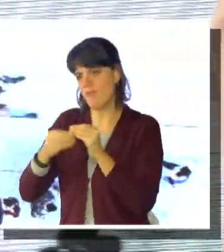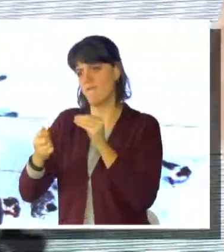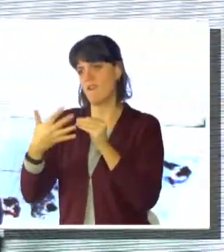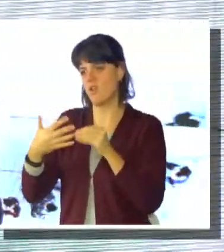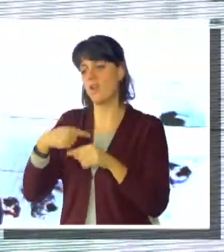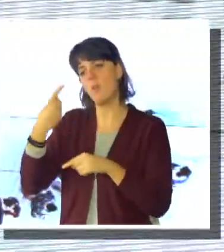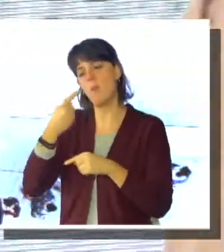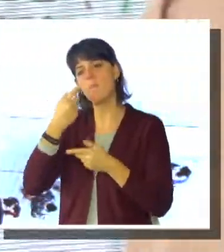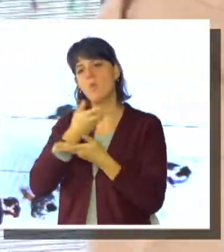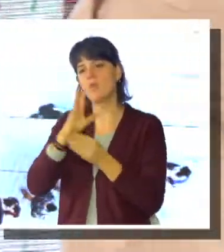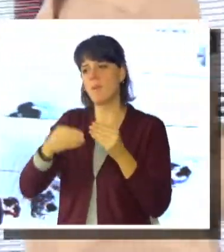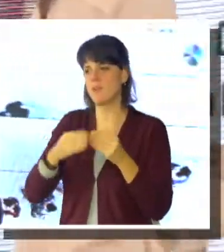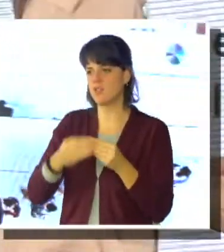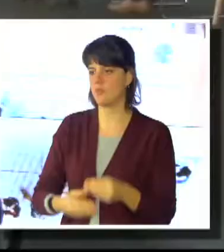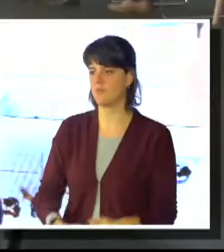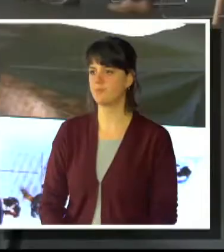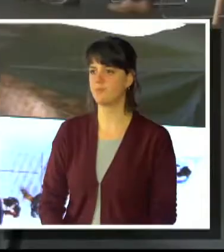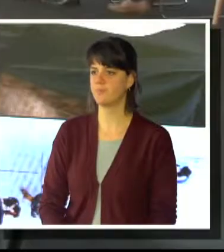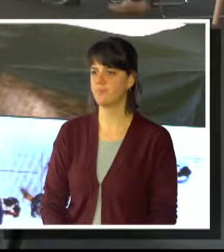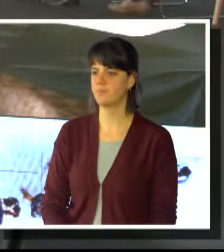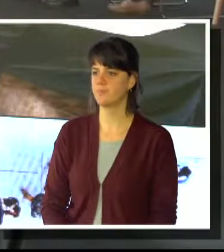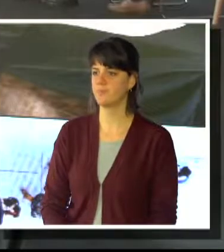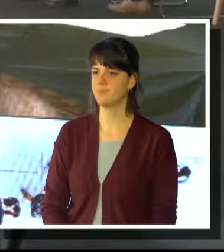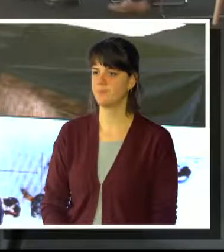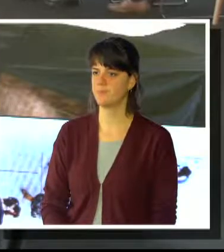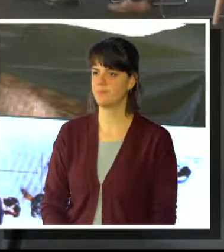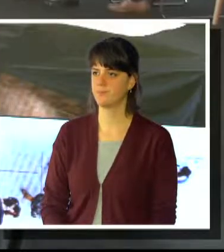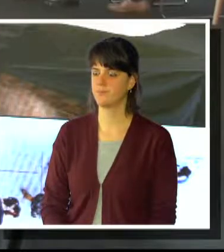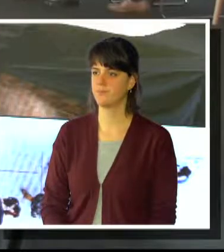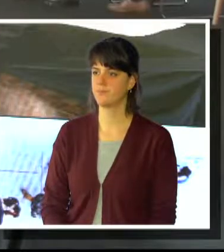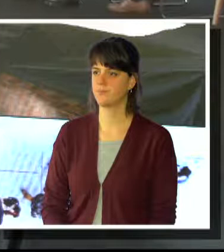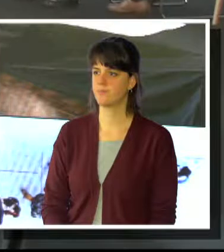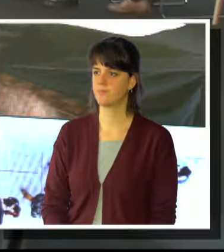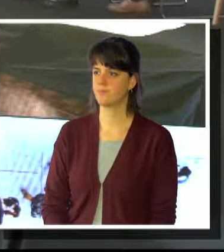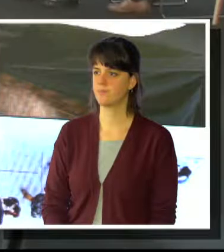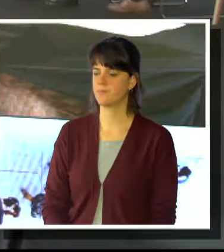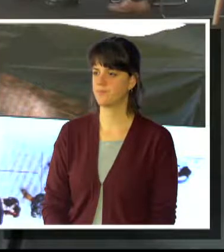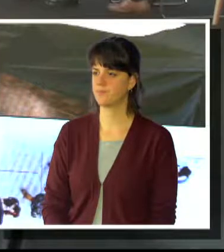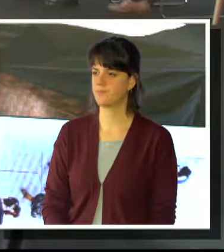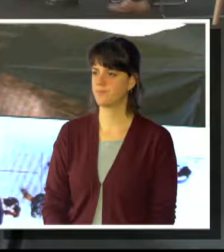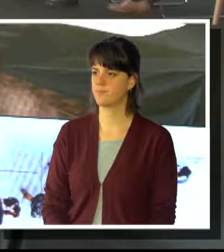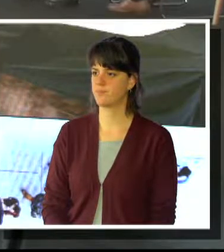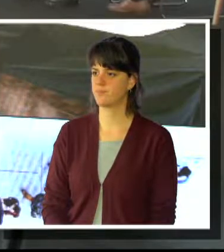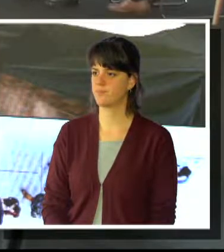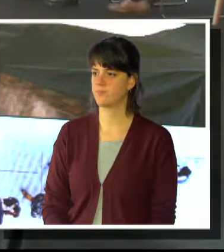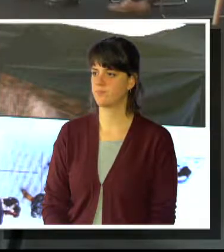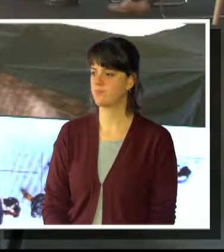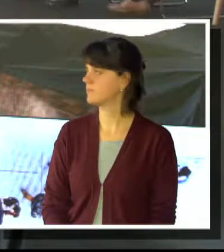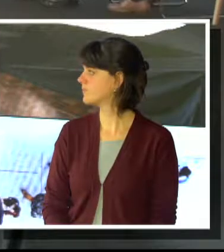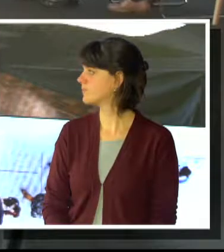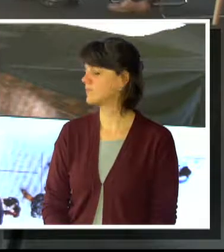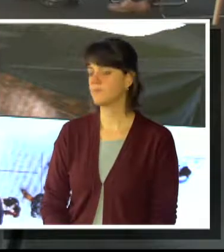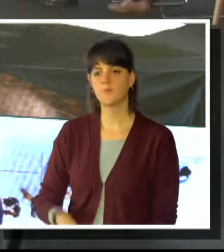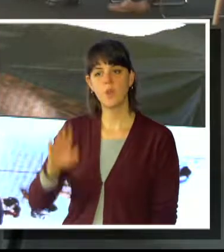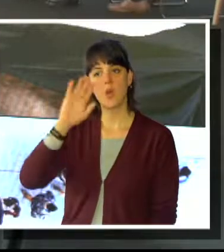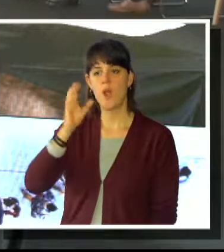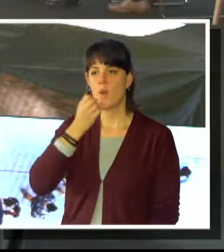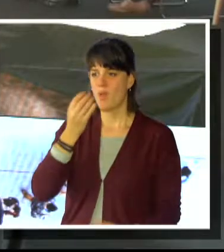En base a eso se están sacando un montón de estadísticas, que algunas de las aplicaciones ya se pueden ver